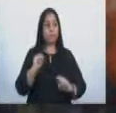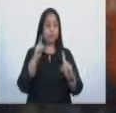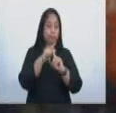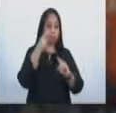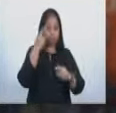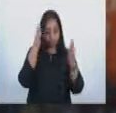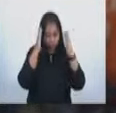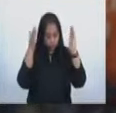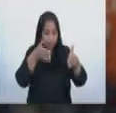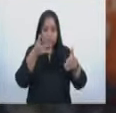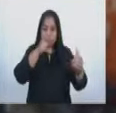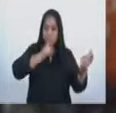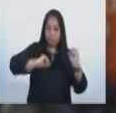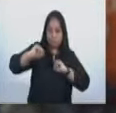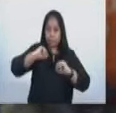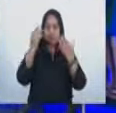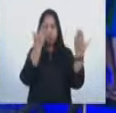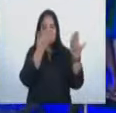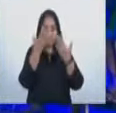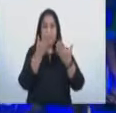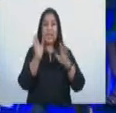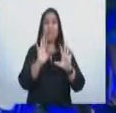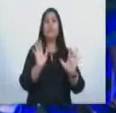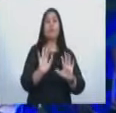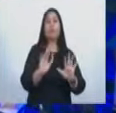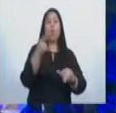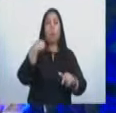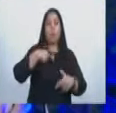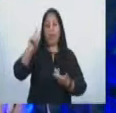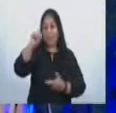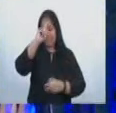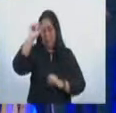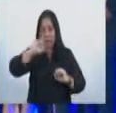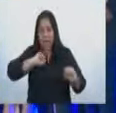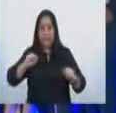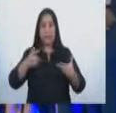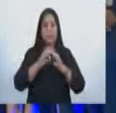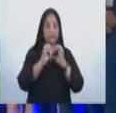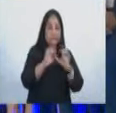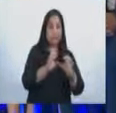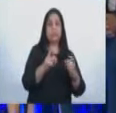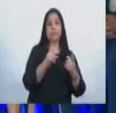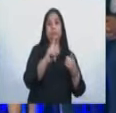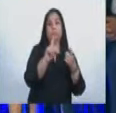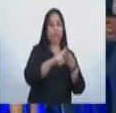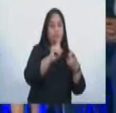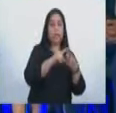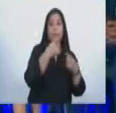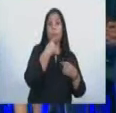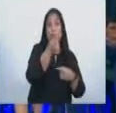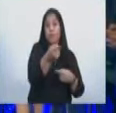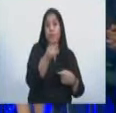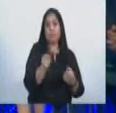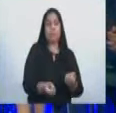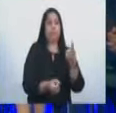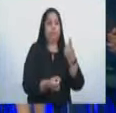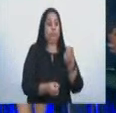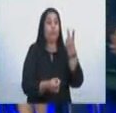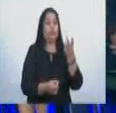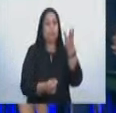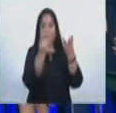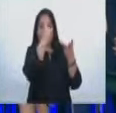se concentren mejor en sus estudios en vez de tener que hacer el esfuerzo que implica tener como tú dices no un trabajo y